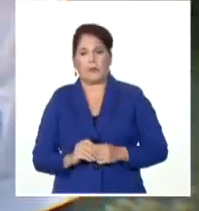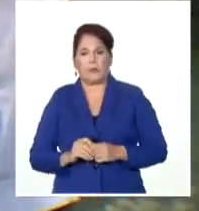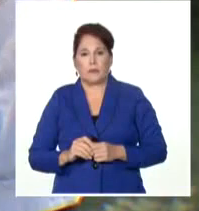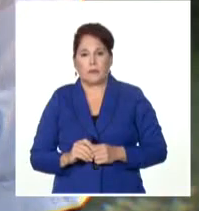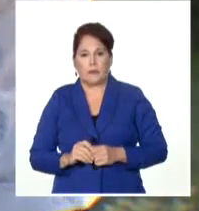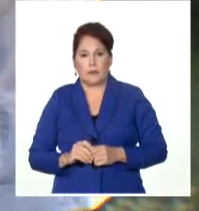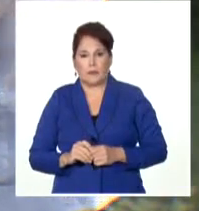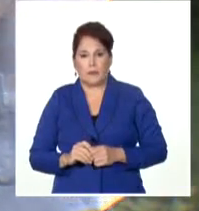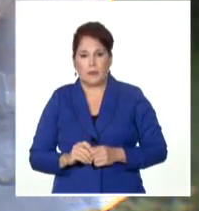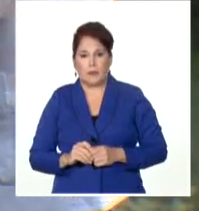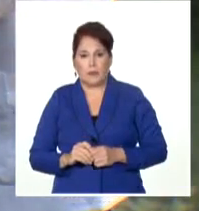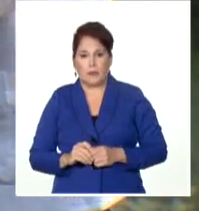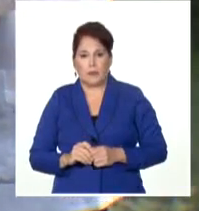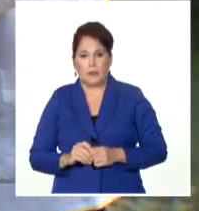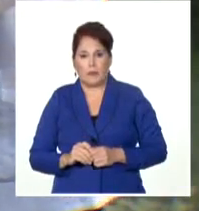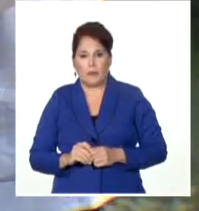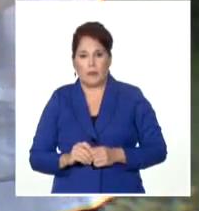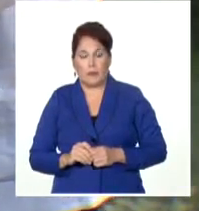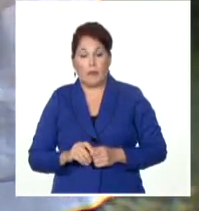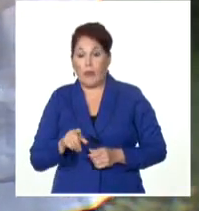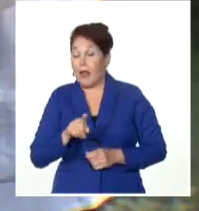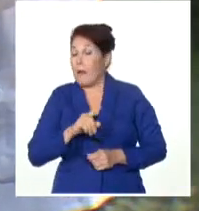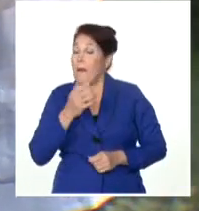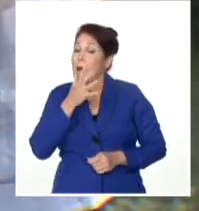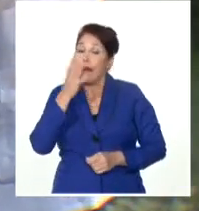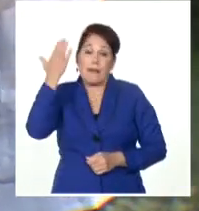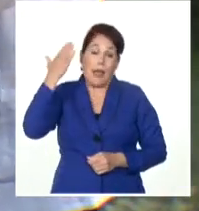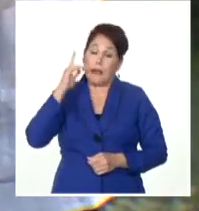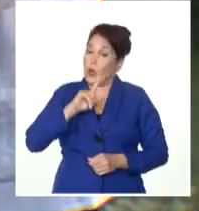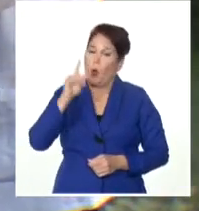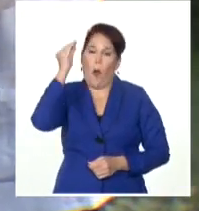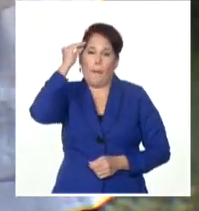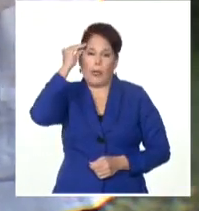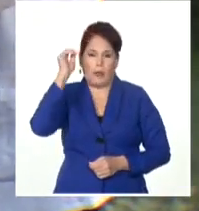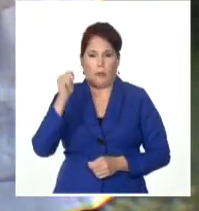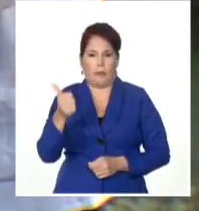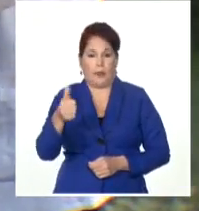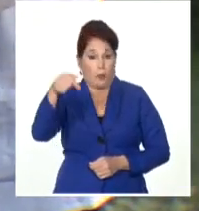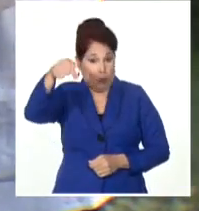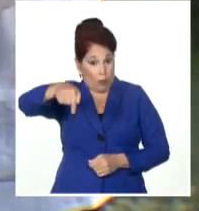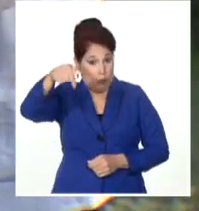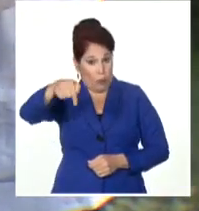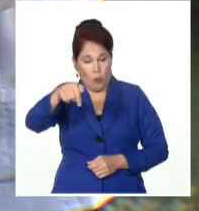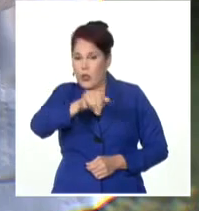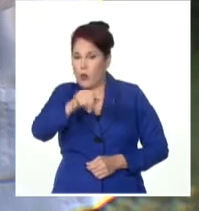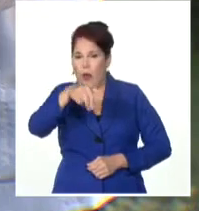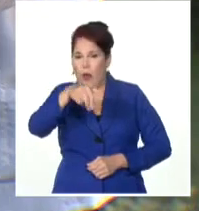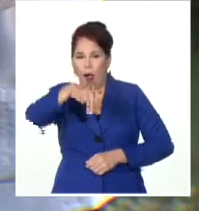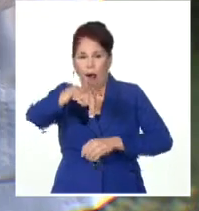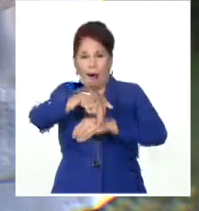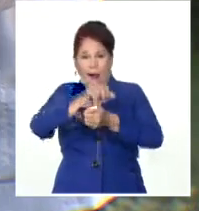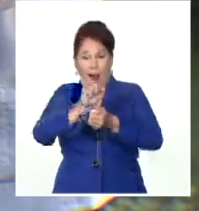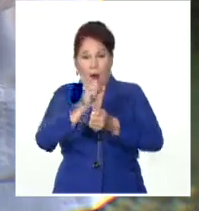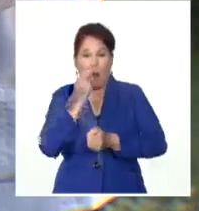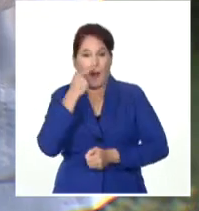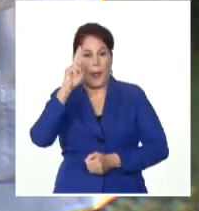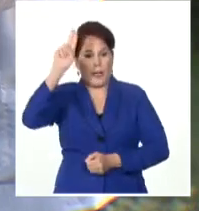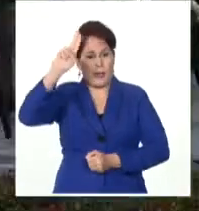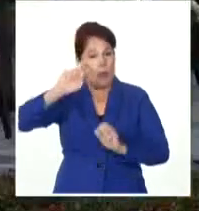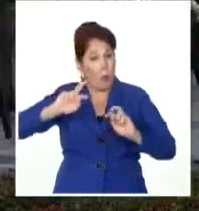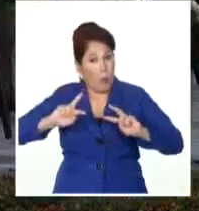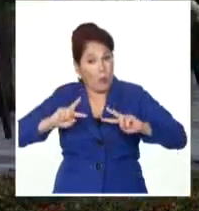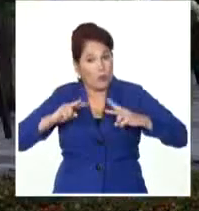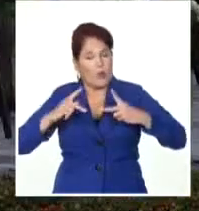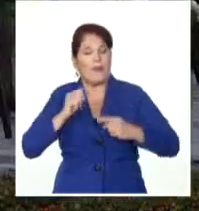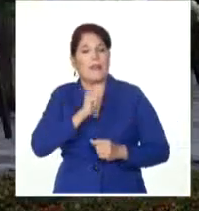Desafortunadamente, no todos sacaron las lecciones de aquella guerra. Hoy, el neonazismo vuelve a levantar